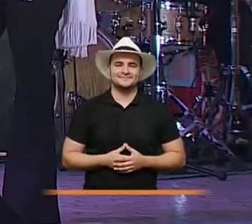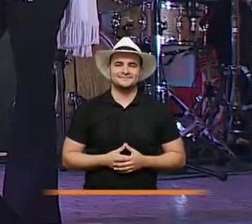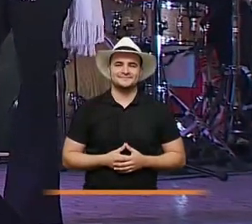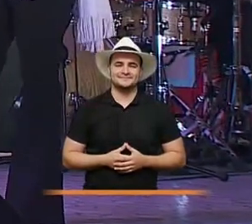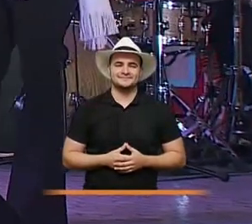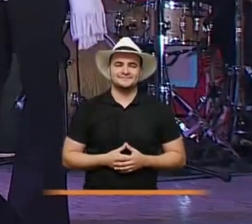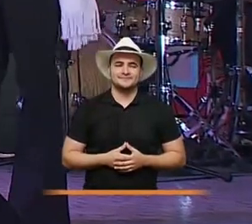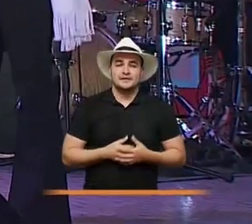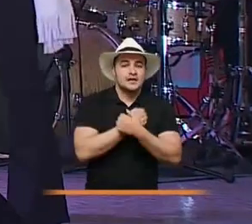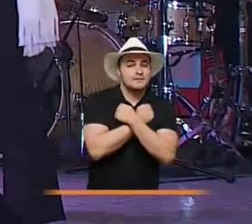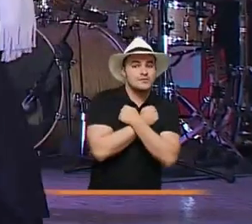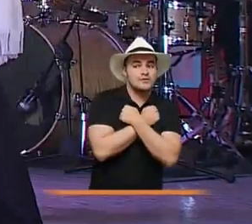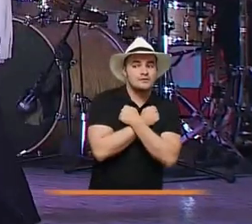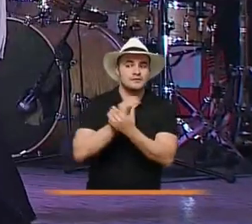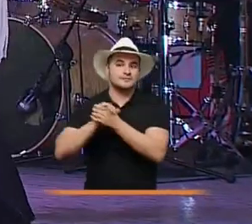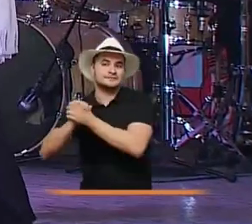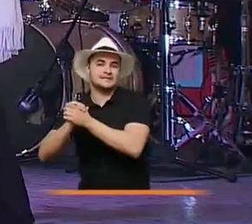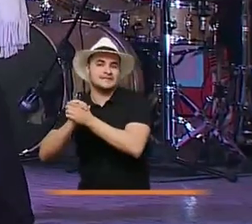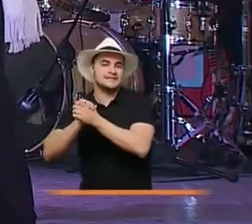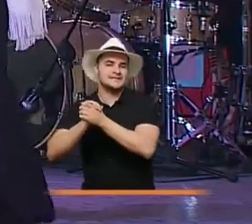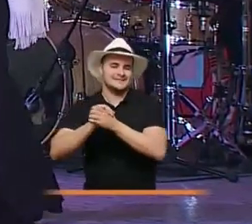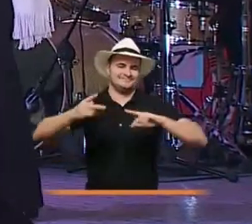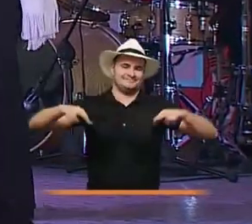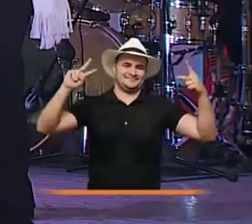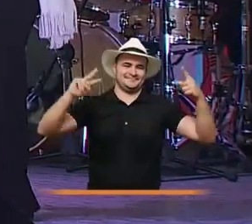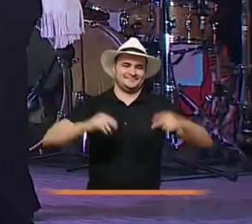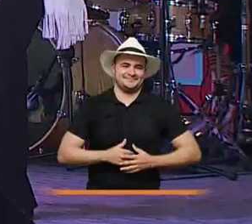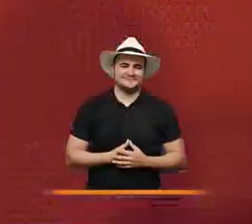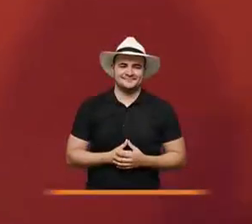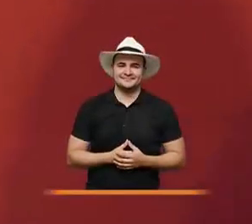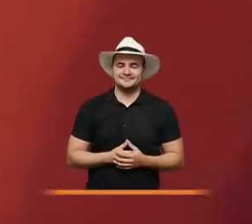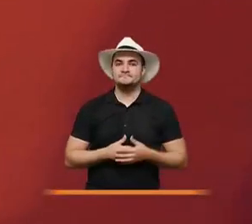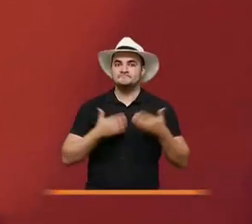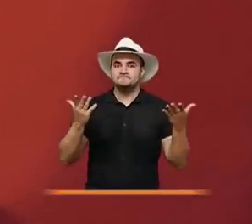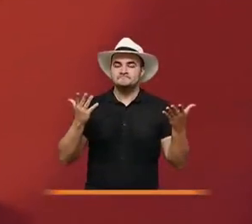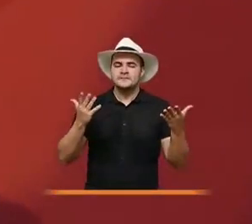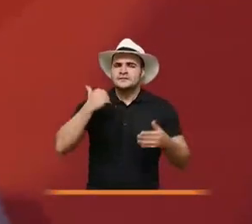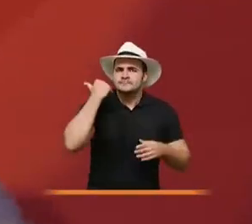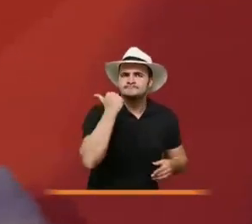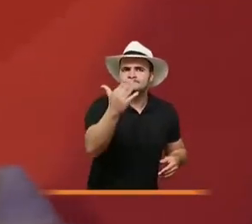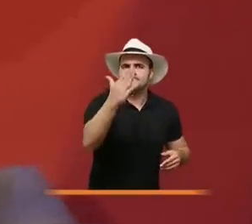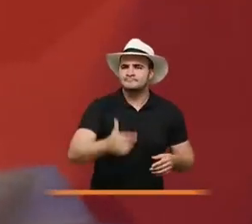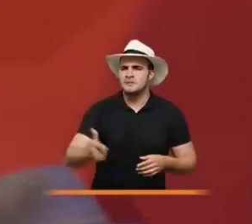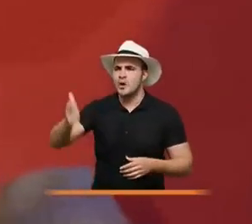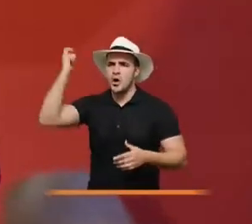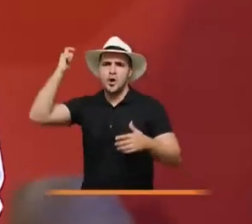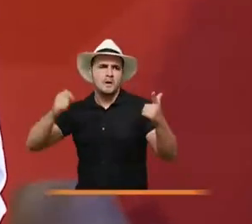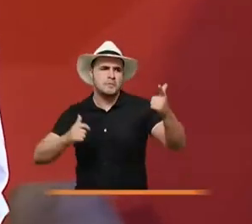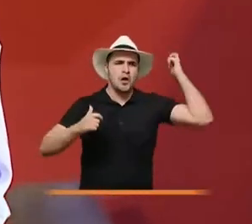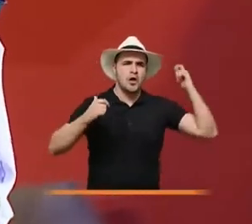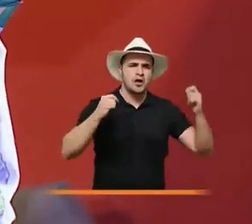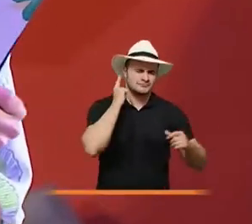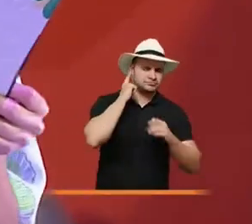el amor o la amistad es el tema va a ello a balanzas muy certeros con la